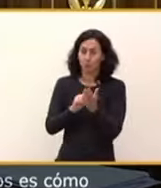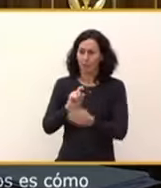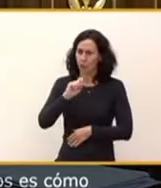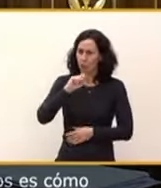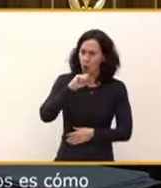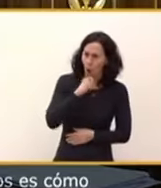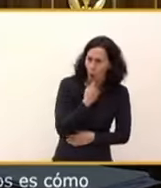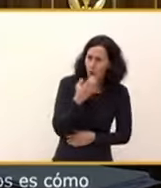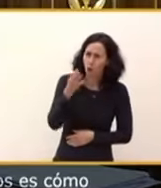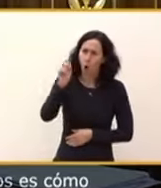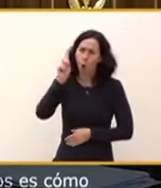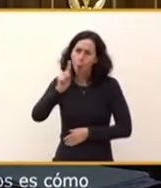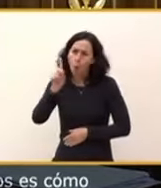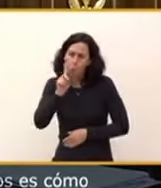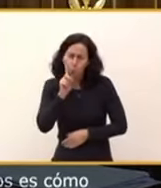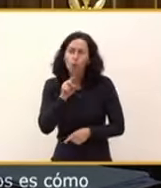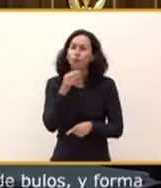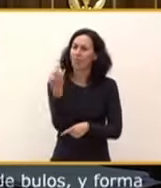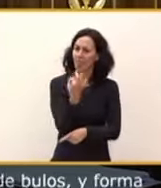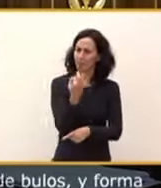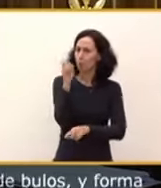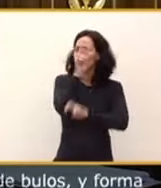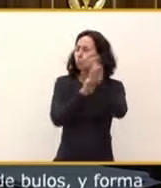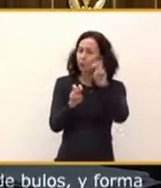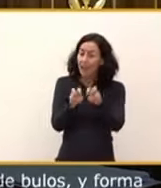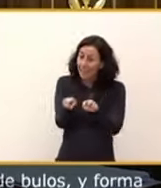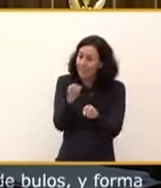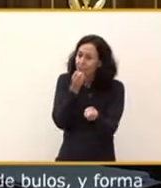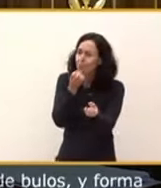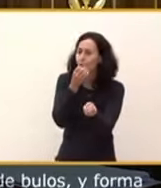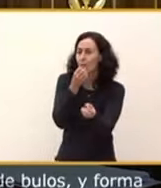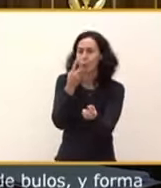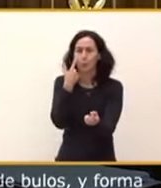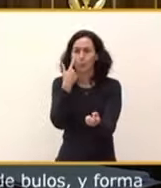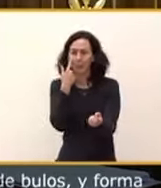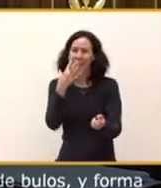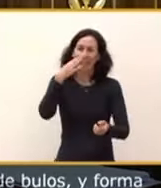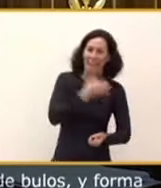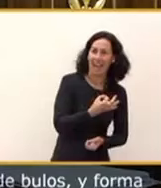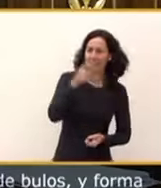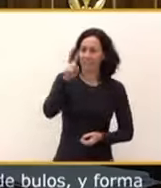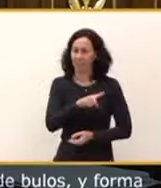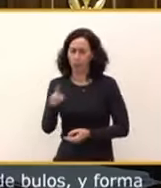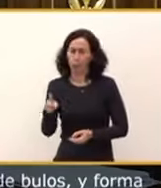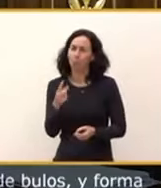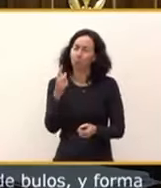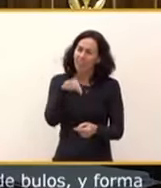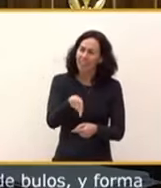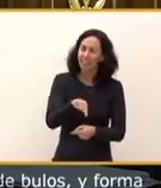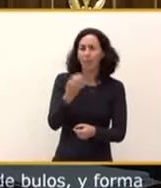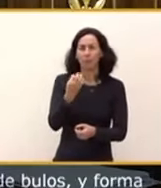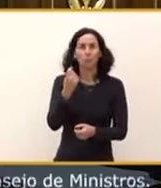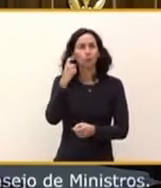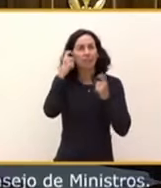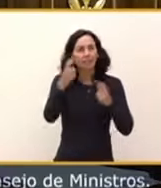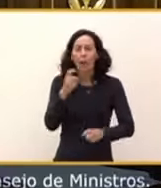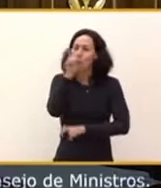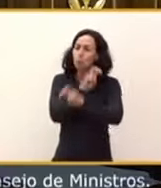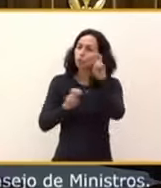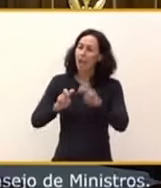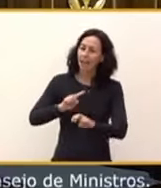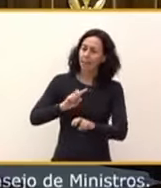oposición... No sé exactamente qué articular. Bueno, la frase literal era que la mejor frase de Sánchez. Para sacar esa conclusión no hacía falta tanto. Ya, pero mira que hay